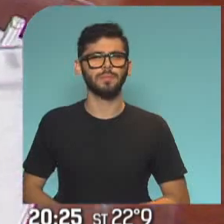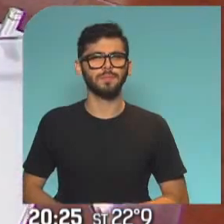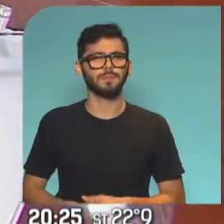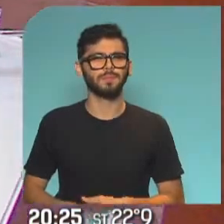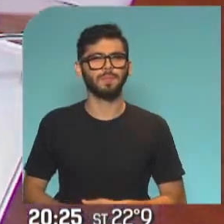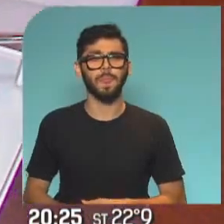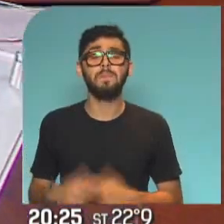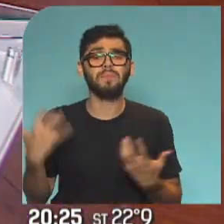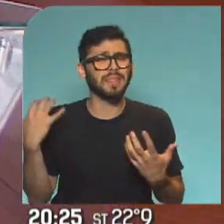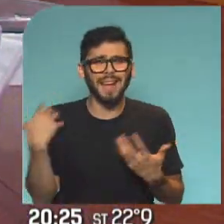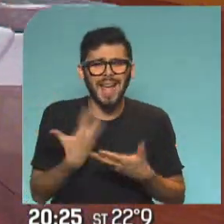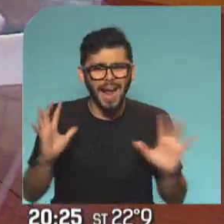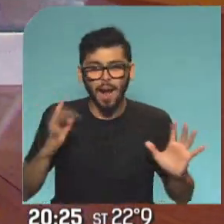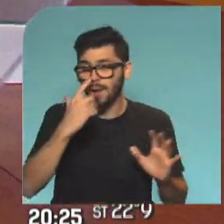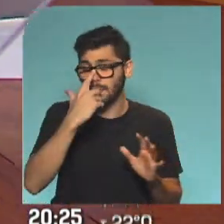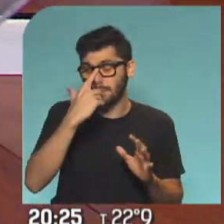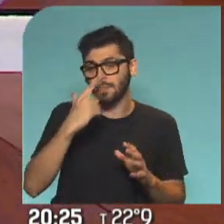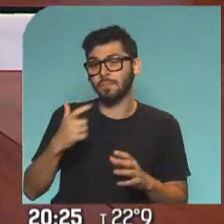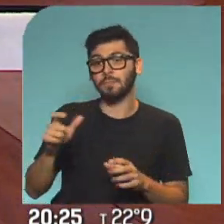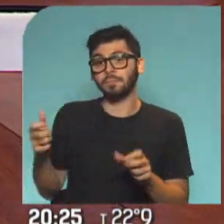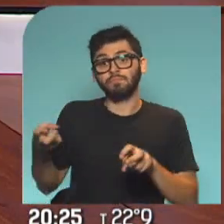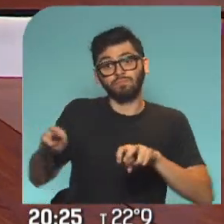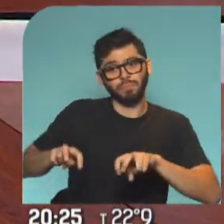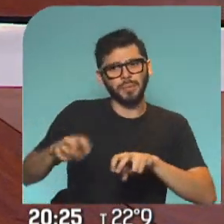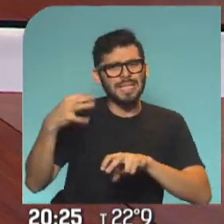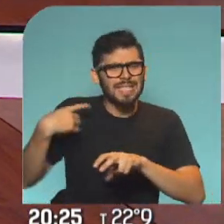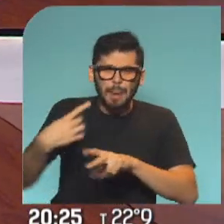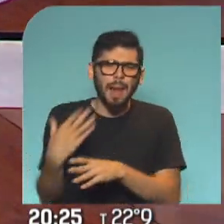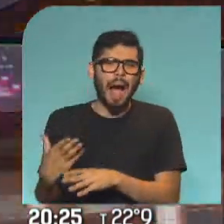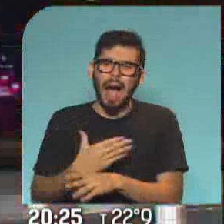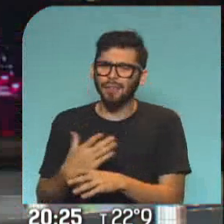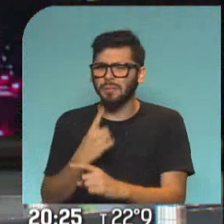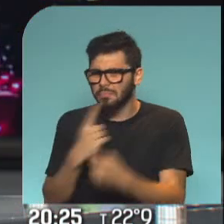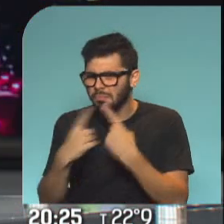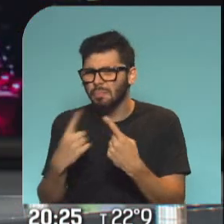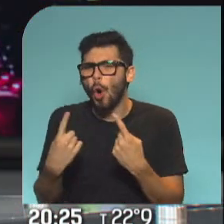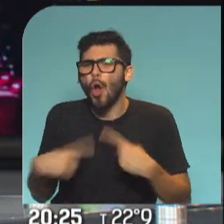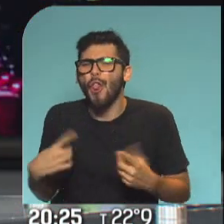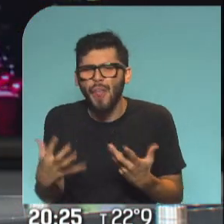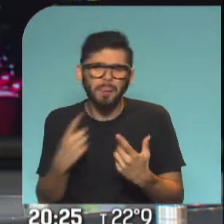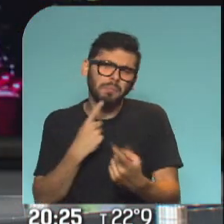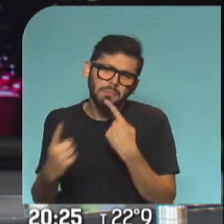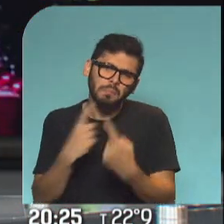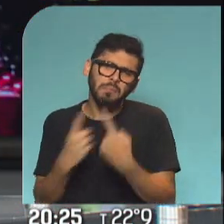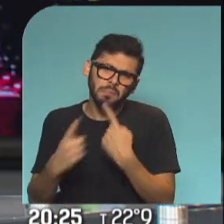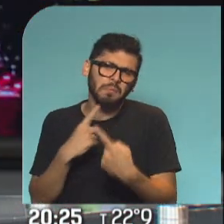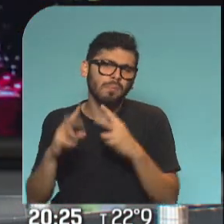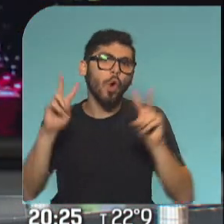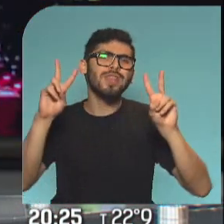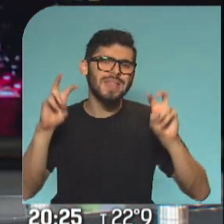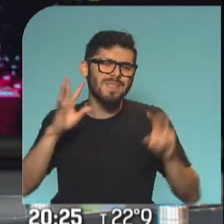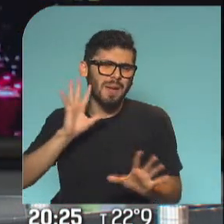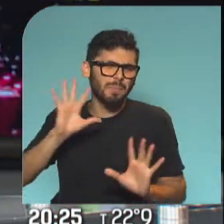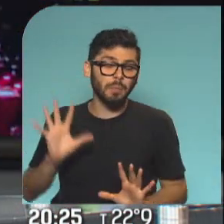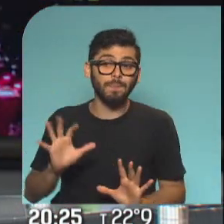antes de que nuestros columnistas estén a nuestro lado hablamos de lo que se trata ya empezamos a interiorizarnos sobre el tema